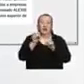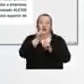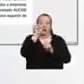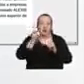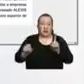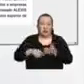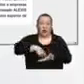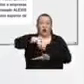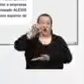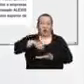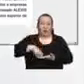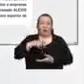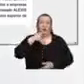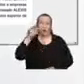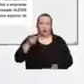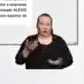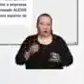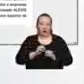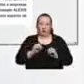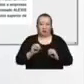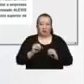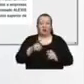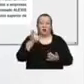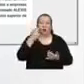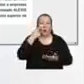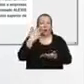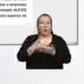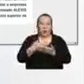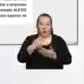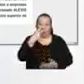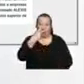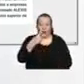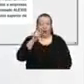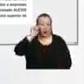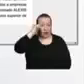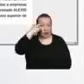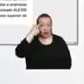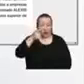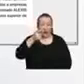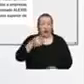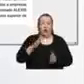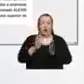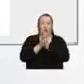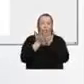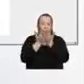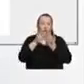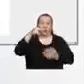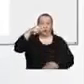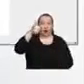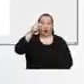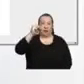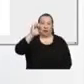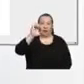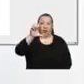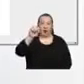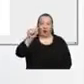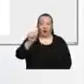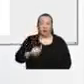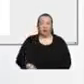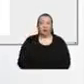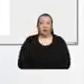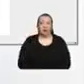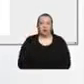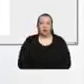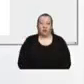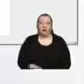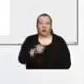veamos sigamos adelante van a ver las pruebas contundentes acordémonos del cuaderno de pamela martín aquí no lo menciona pero tuviera hasta que